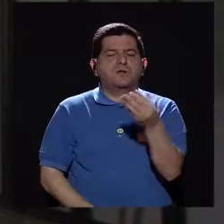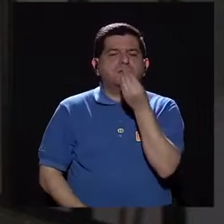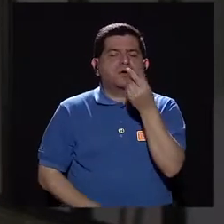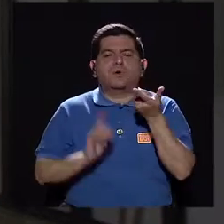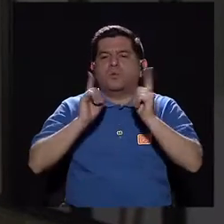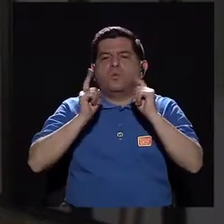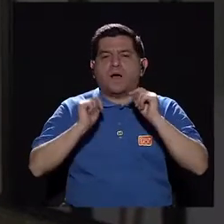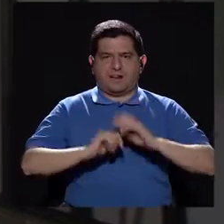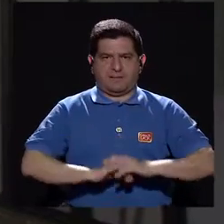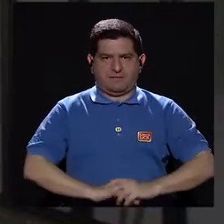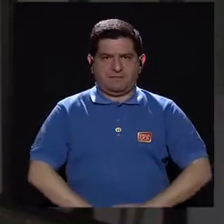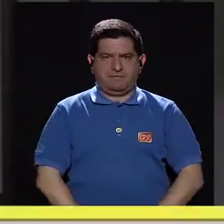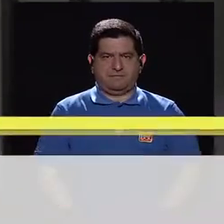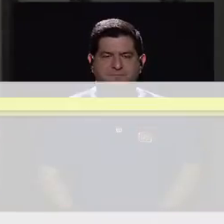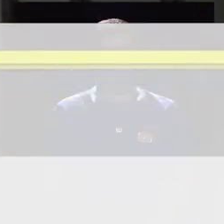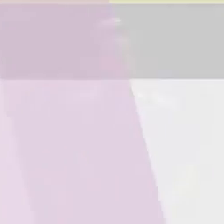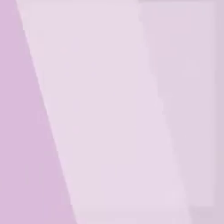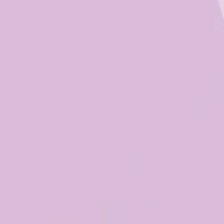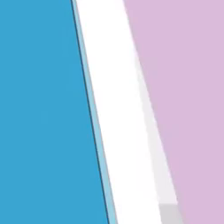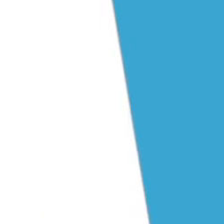lactancia y cuáles serían estos alimentos.